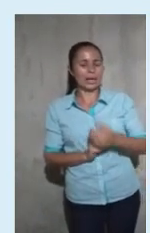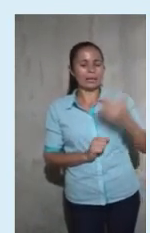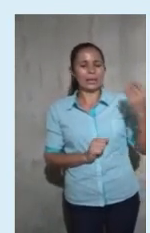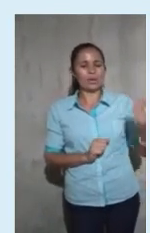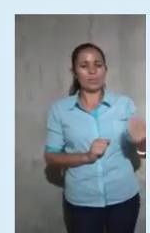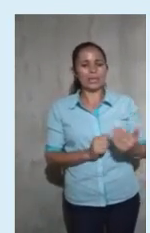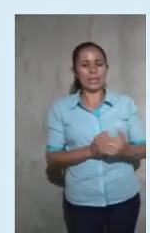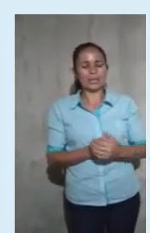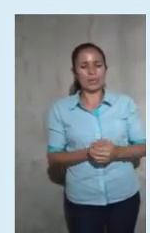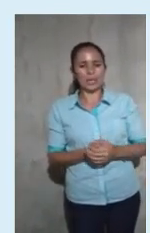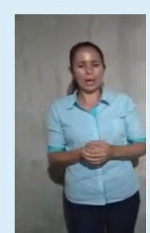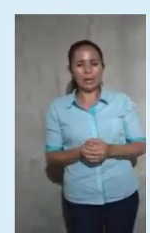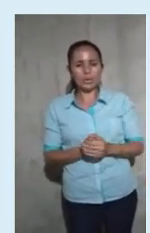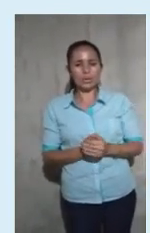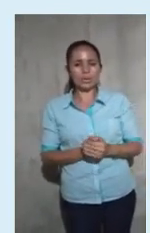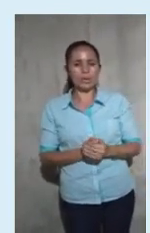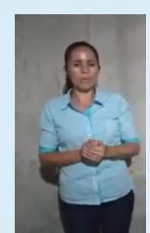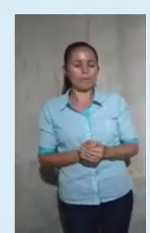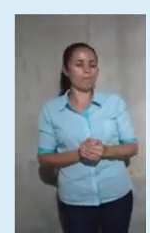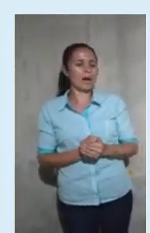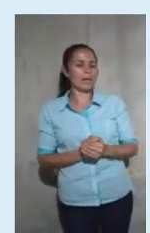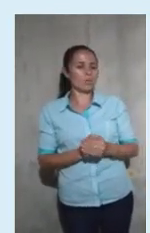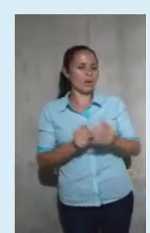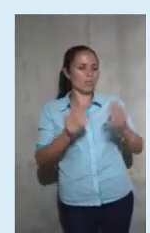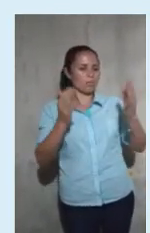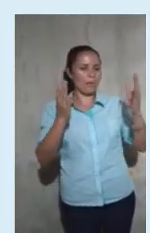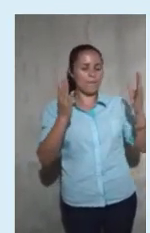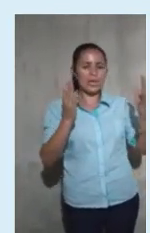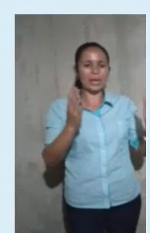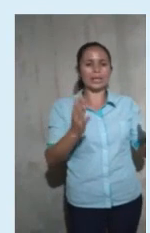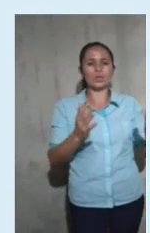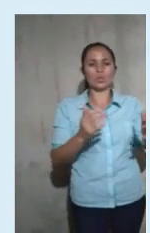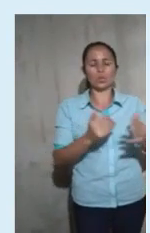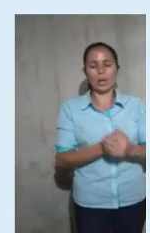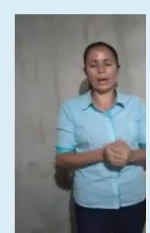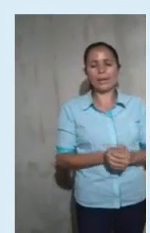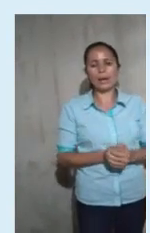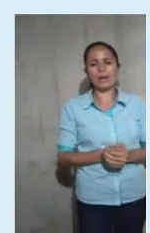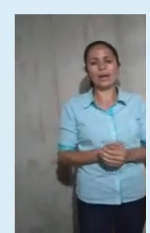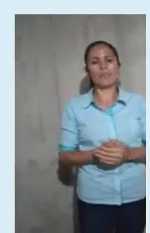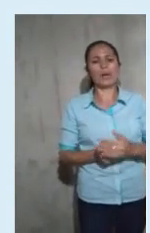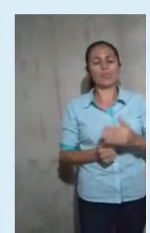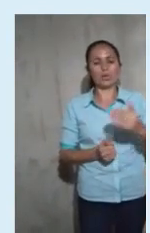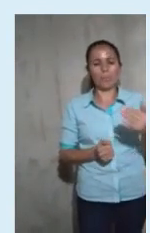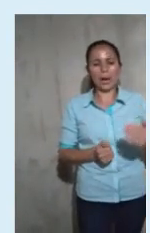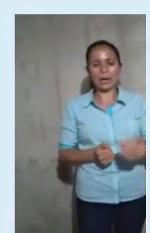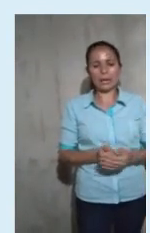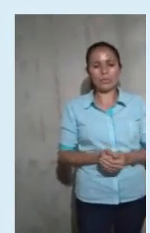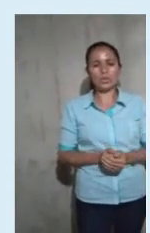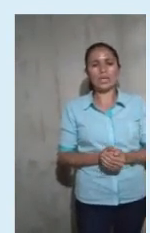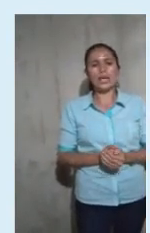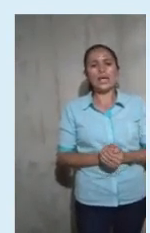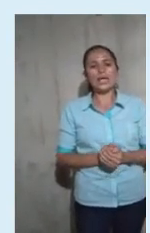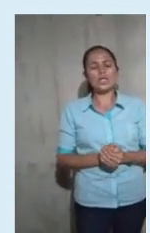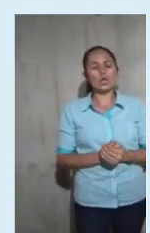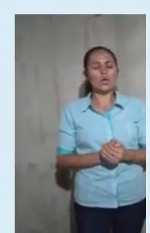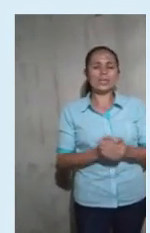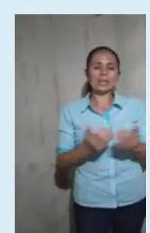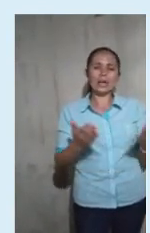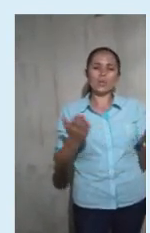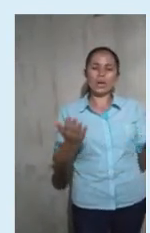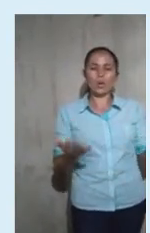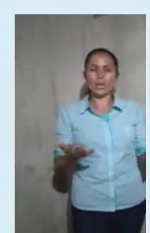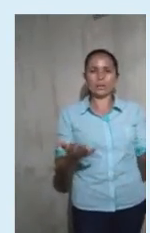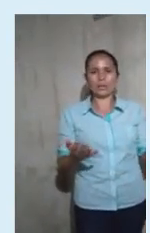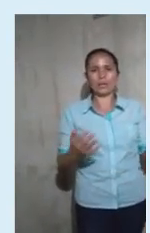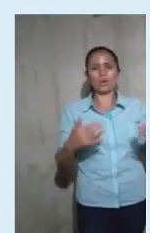datos ya anteriormente explicados, va de una forma bien estructurada, va por párrafos y solo